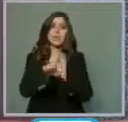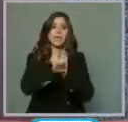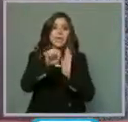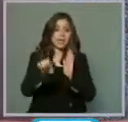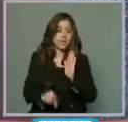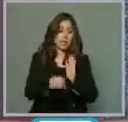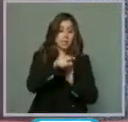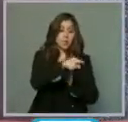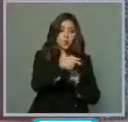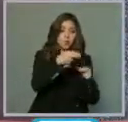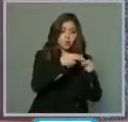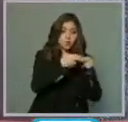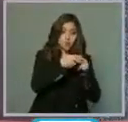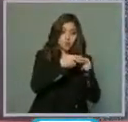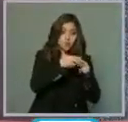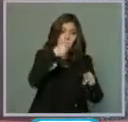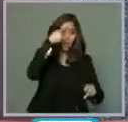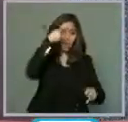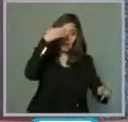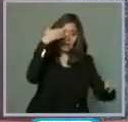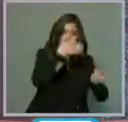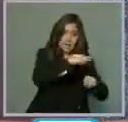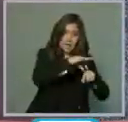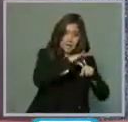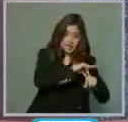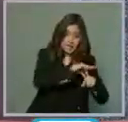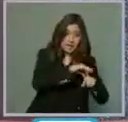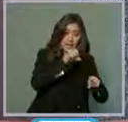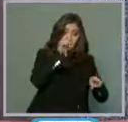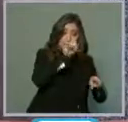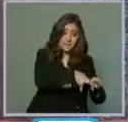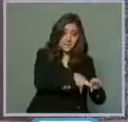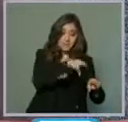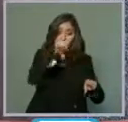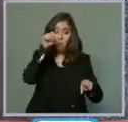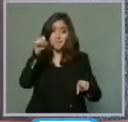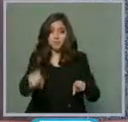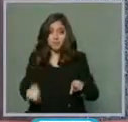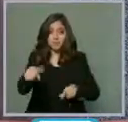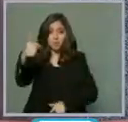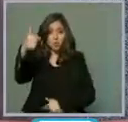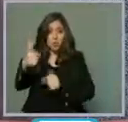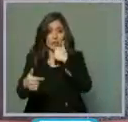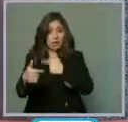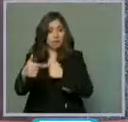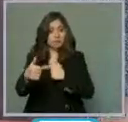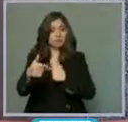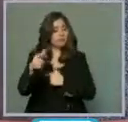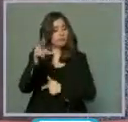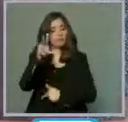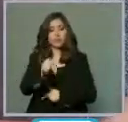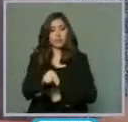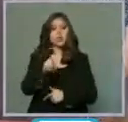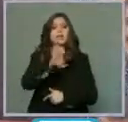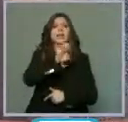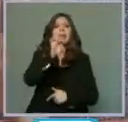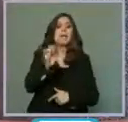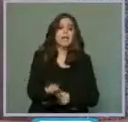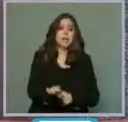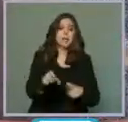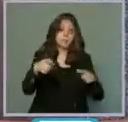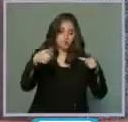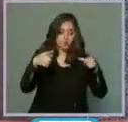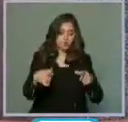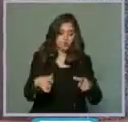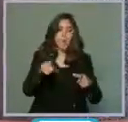no pueden ser los mismos con los que vamos a estar utilizando para productos lácteos. Okay. O por ejemplo, no te puedes comer el pollo donde te comes